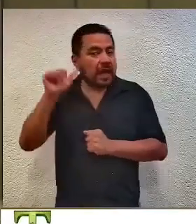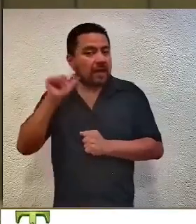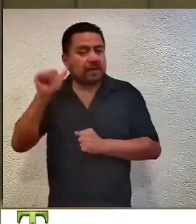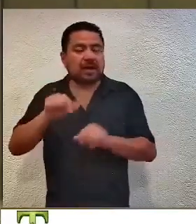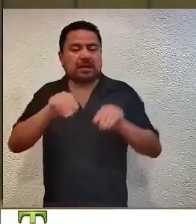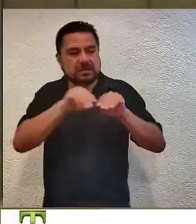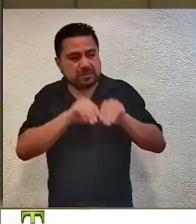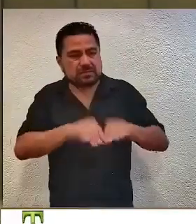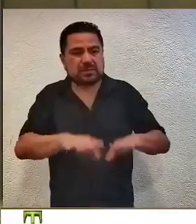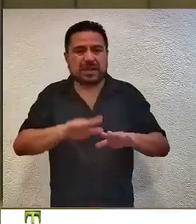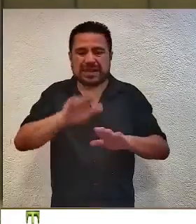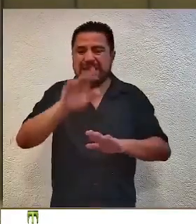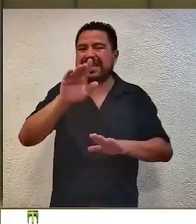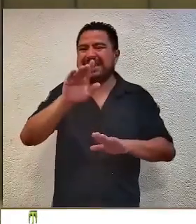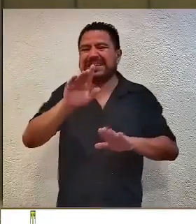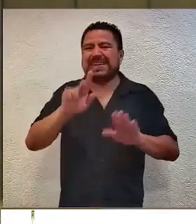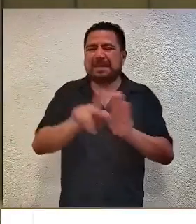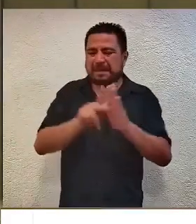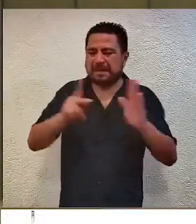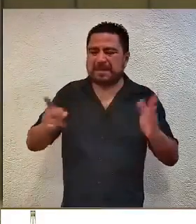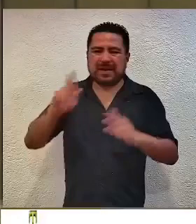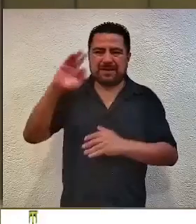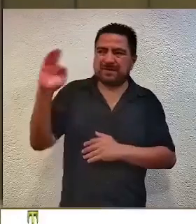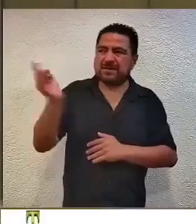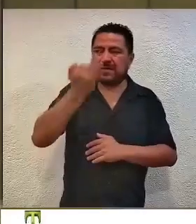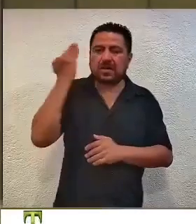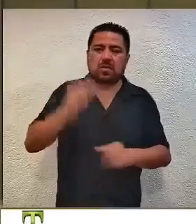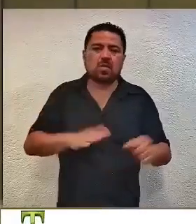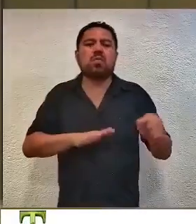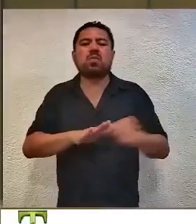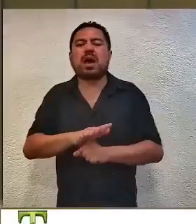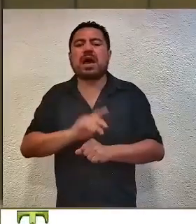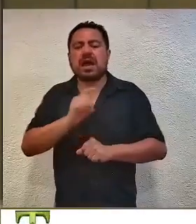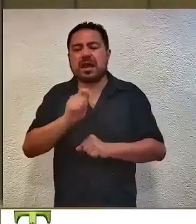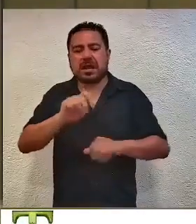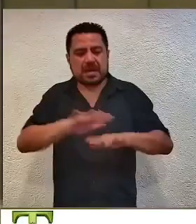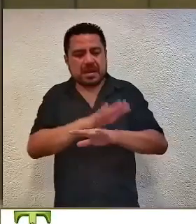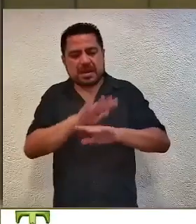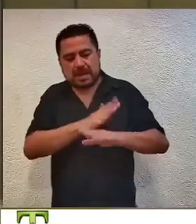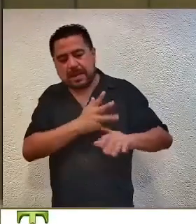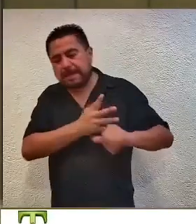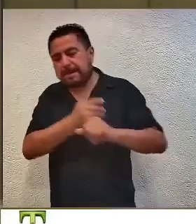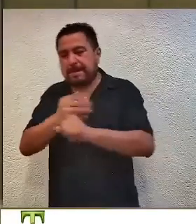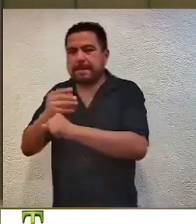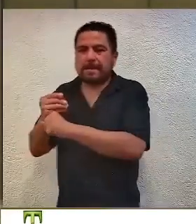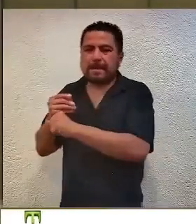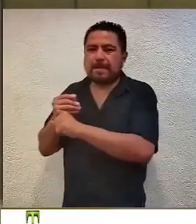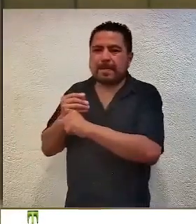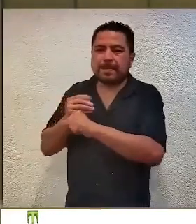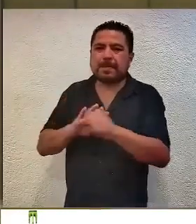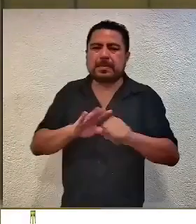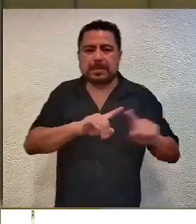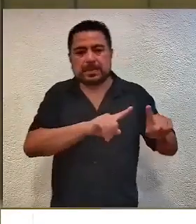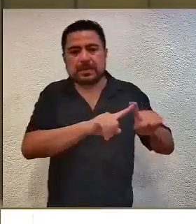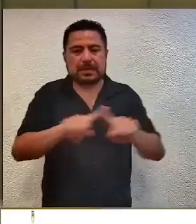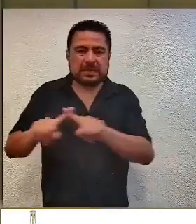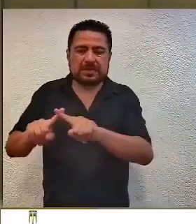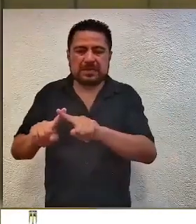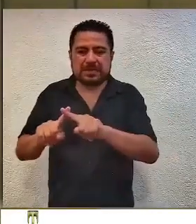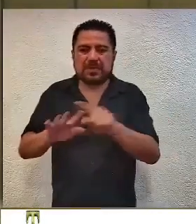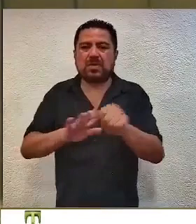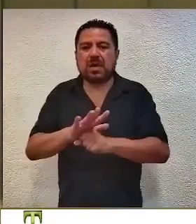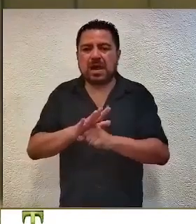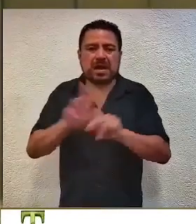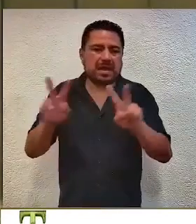Diario Oficial de la Federación el decreto por el cual se reforman y adicionan diversas disposiciones